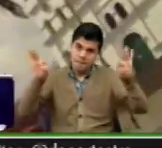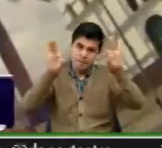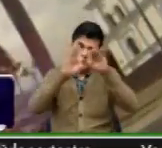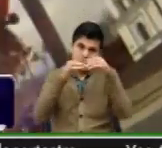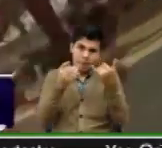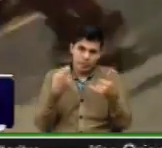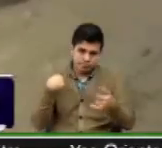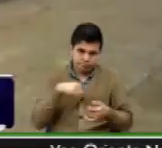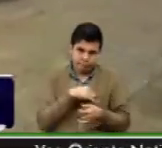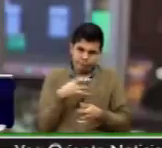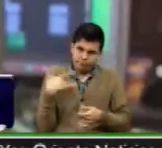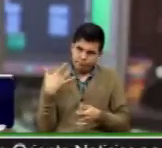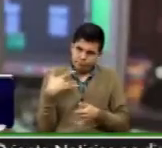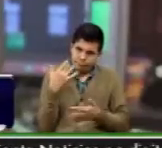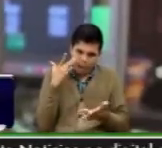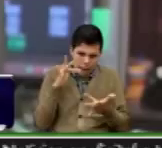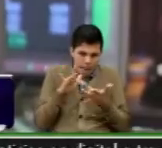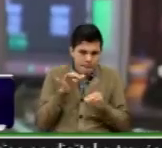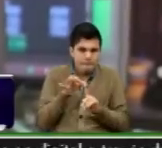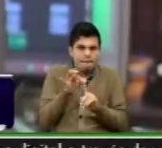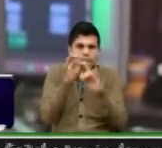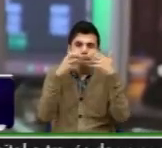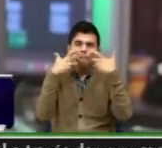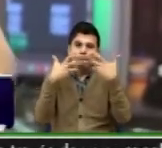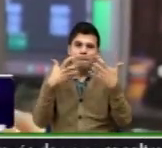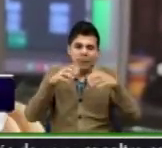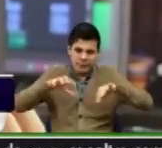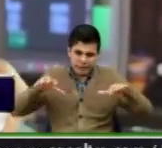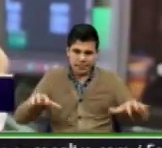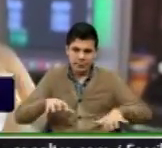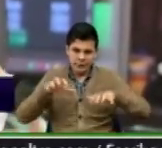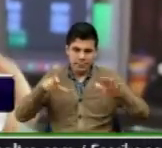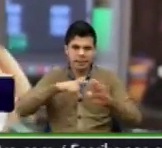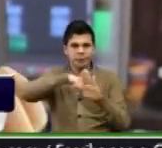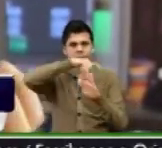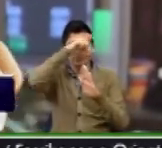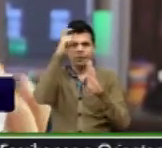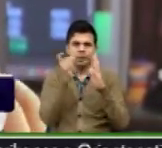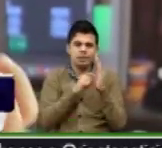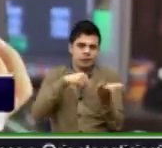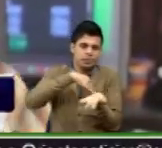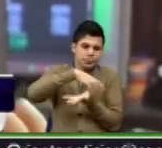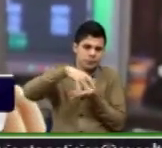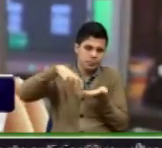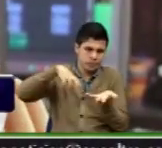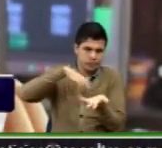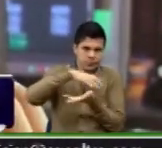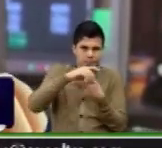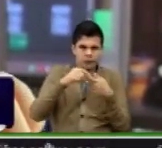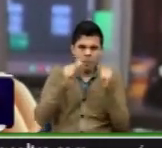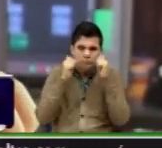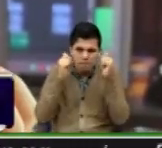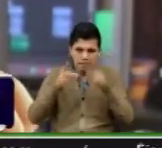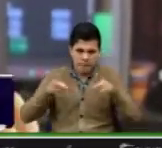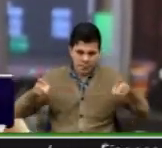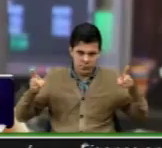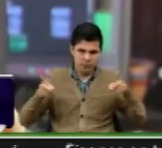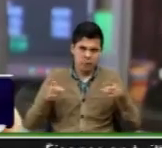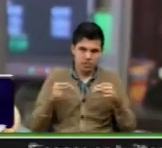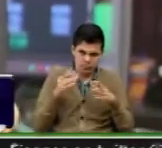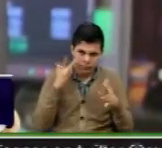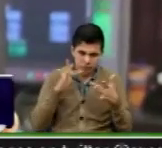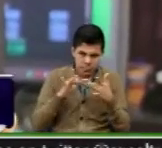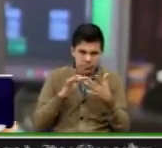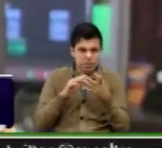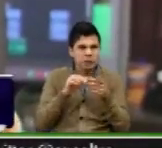nosotros nos parece que se está perdiendo, que es la parte de la tradición y de la identidad como santanderianos y como pueblo,